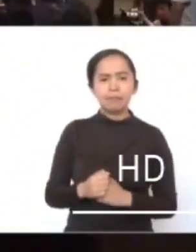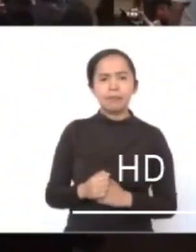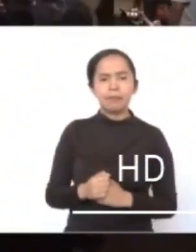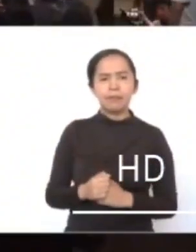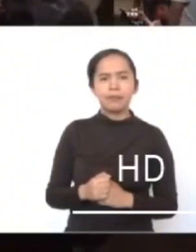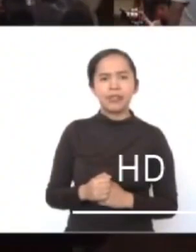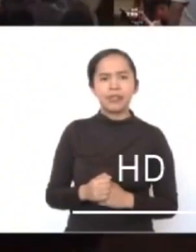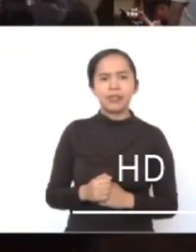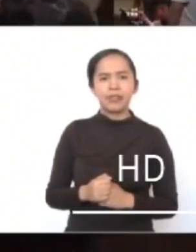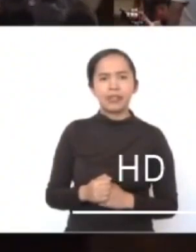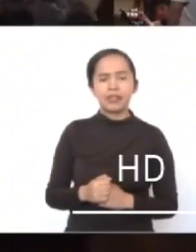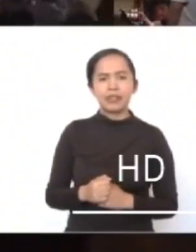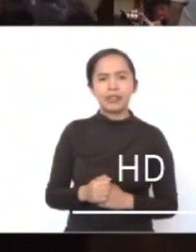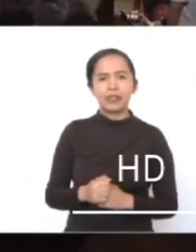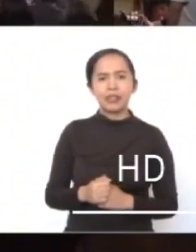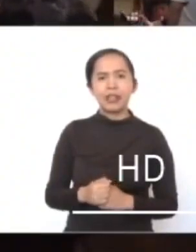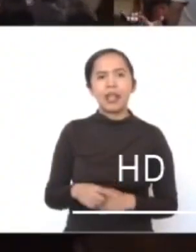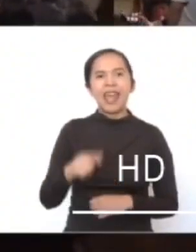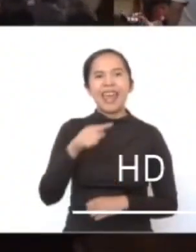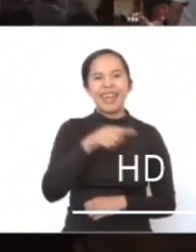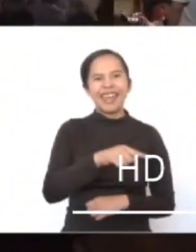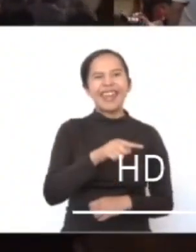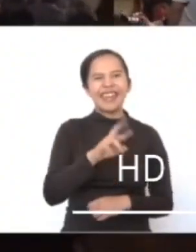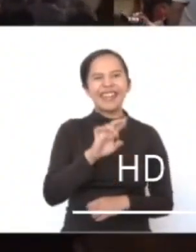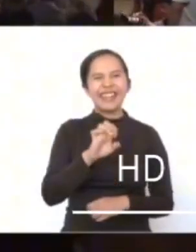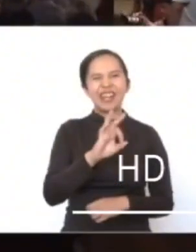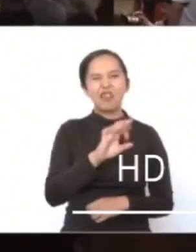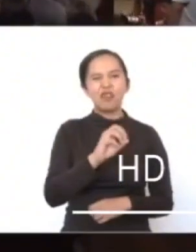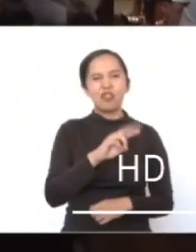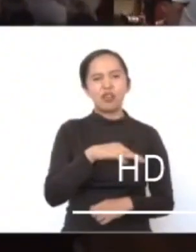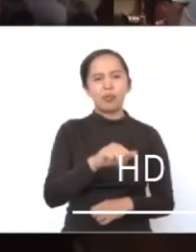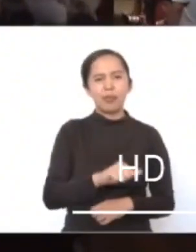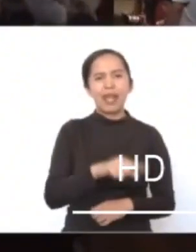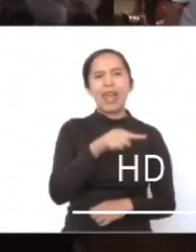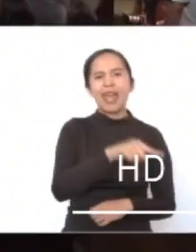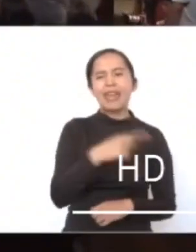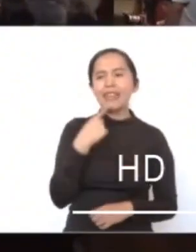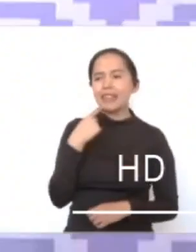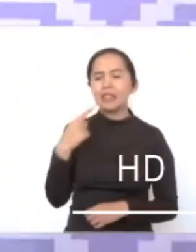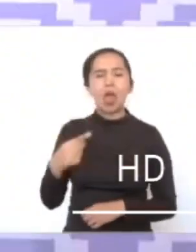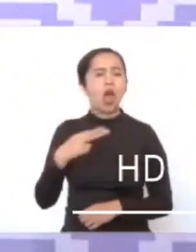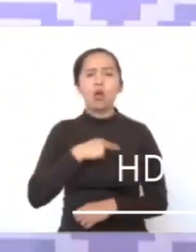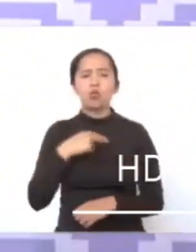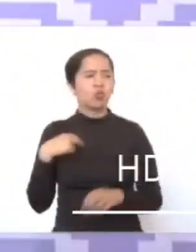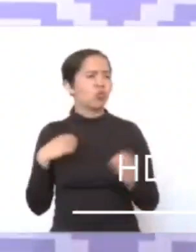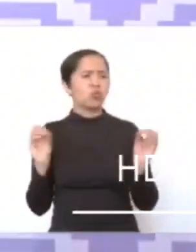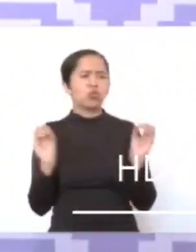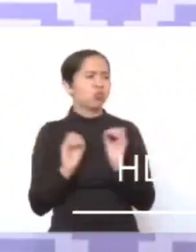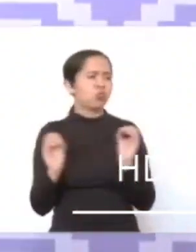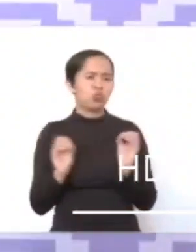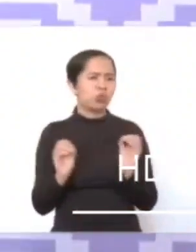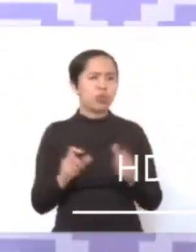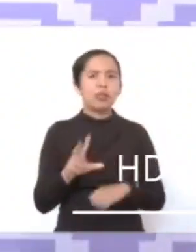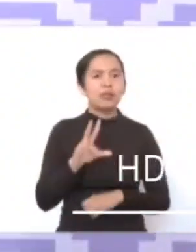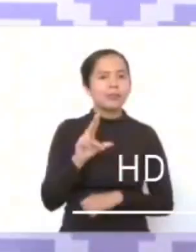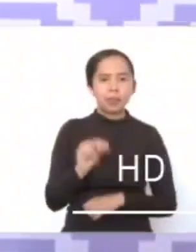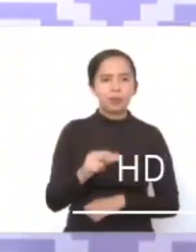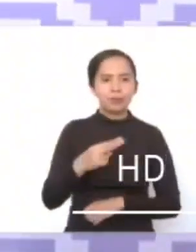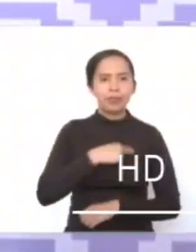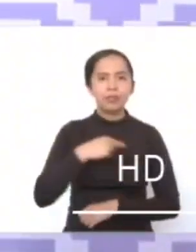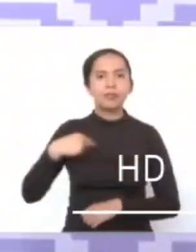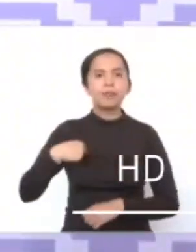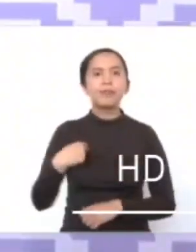que no se equivoque el Reforma al asegurar que buscamos negarlo. Por el contrario,